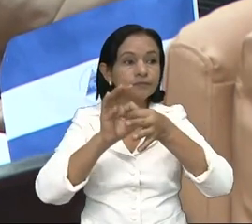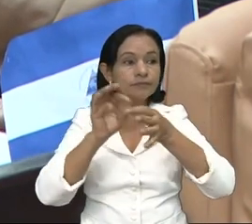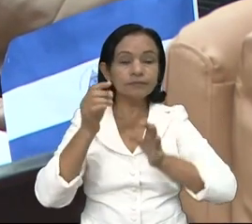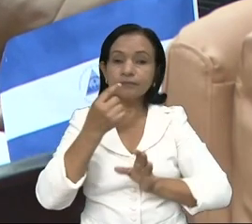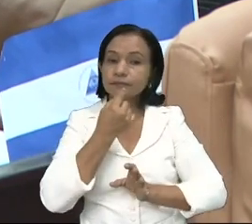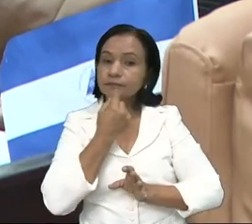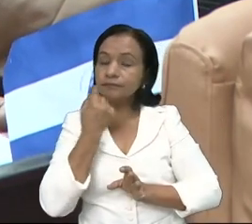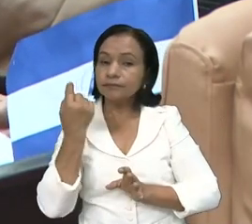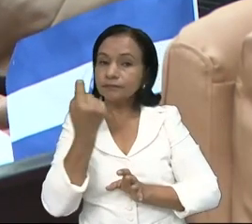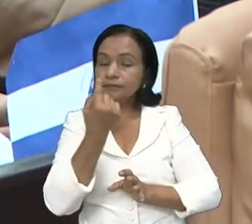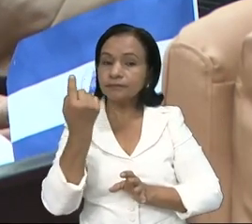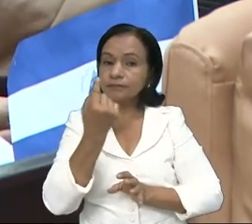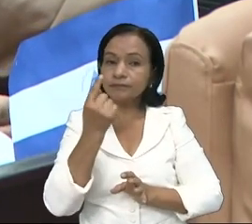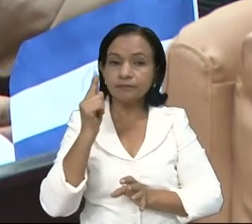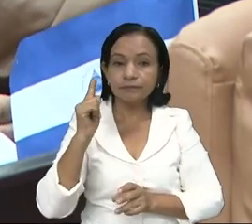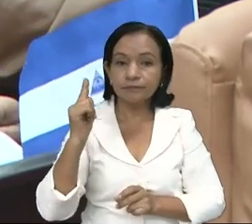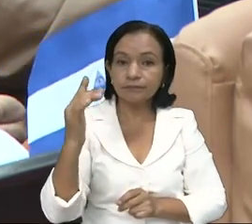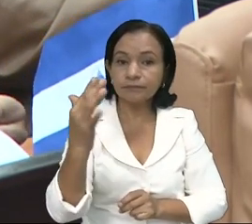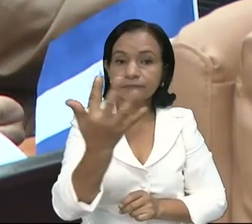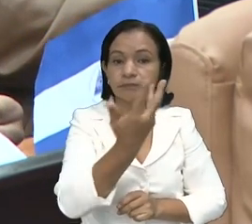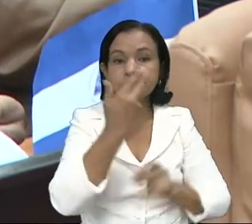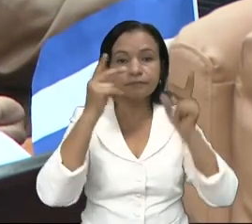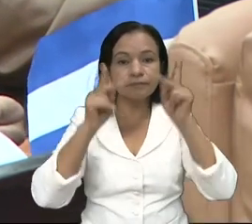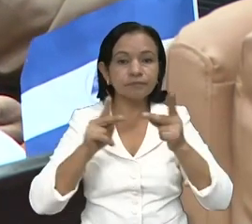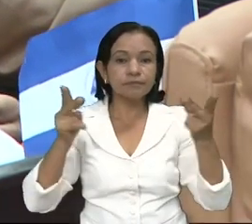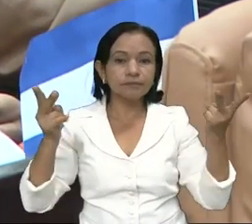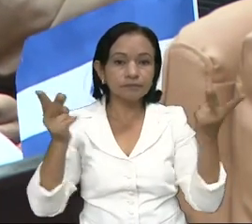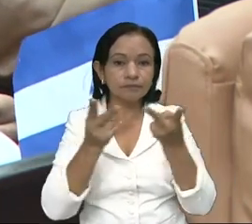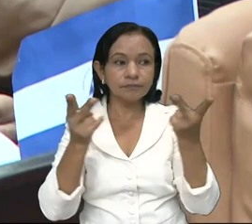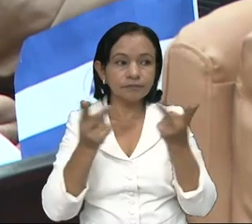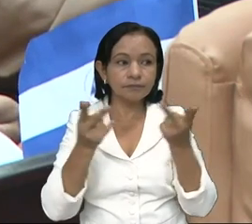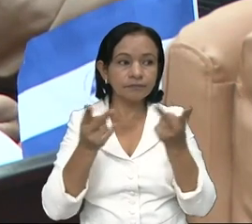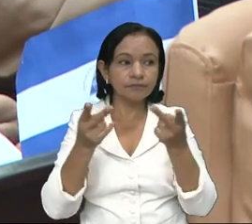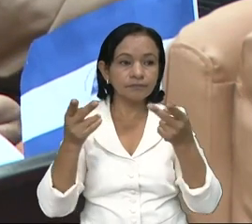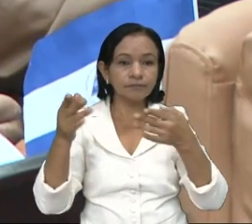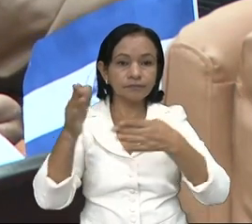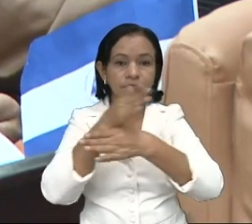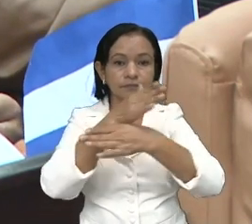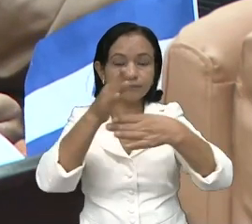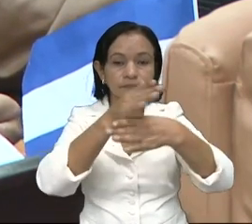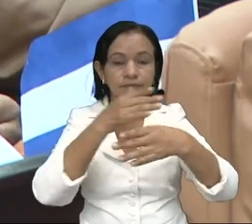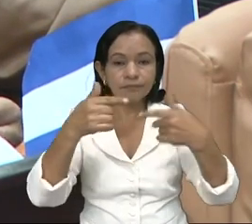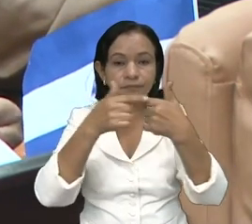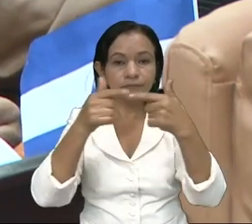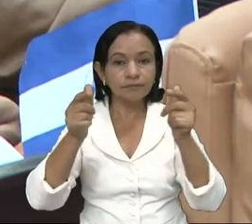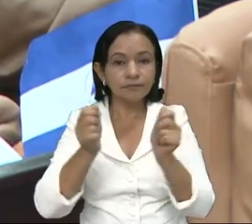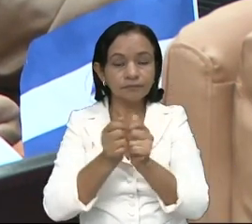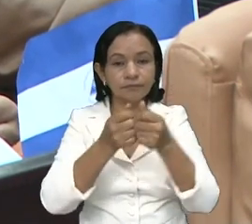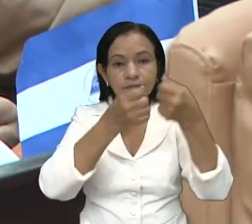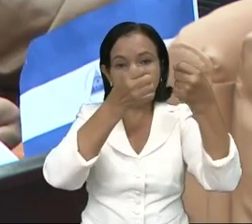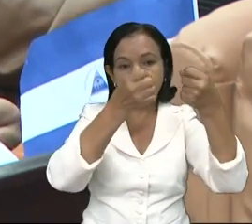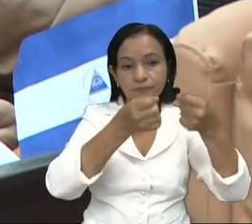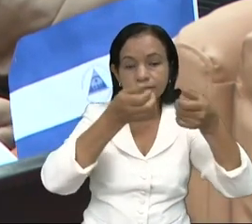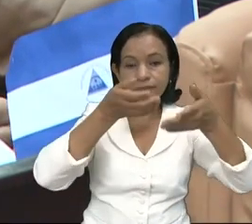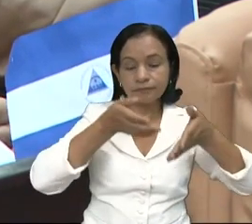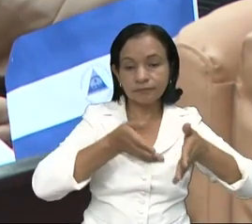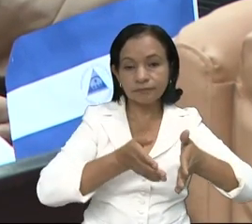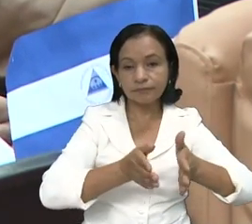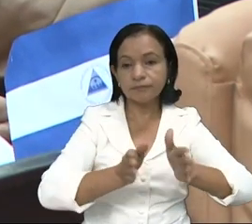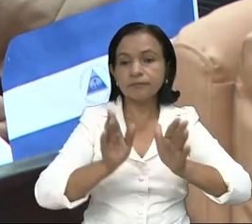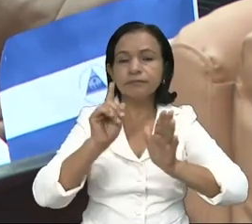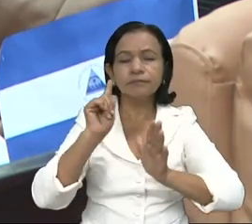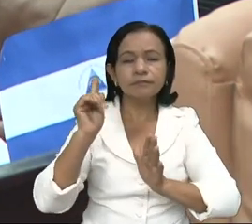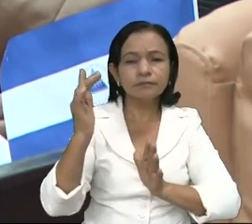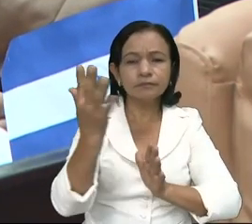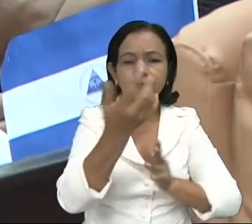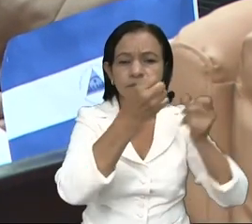comunitariamente a todos los que habitan en el conjunto de los ecosistemas. Hijos de ella somos,